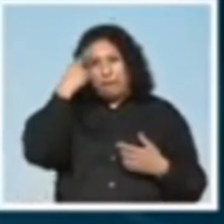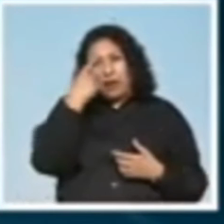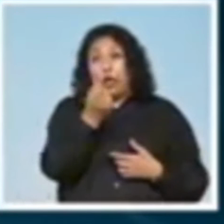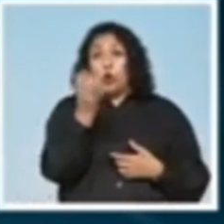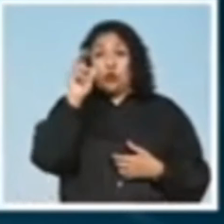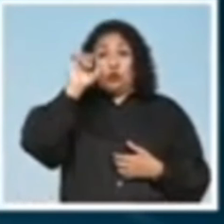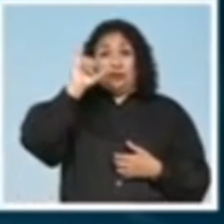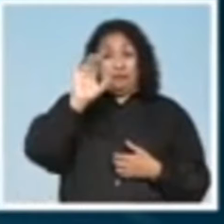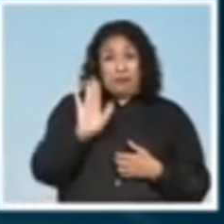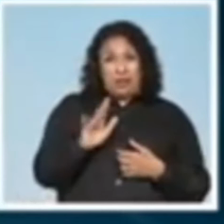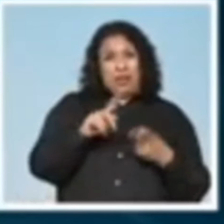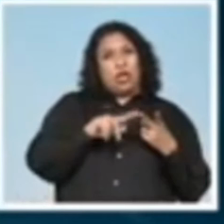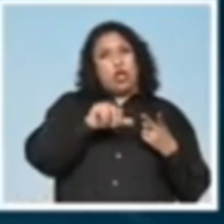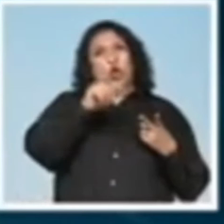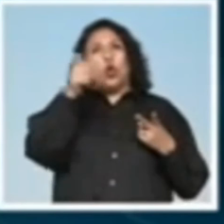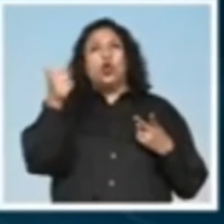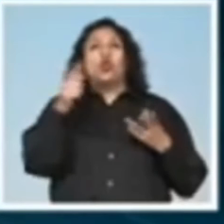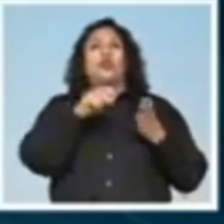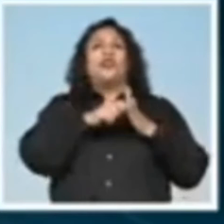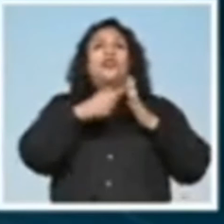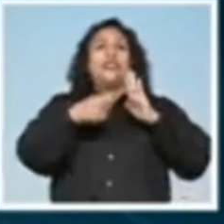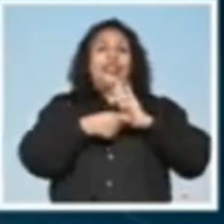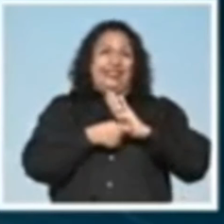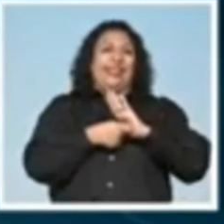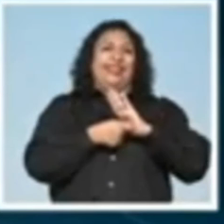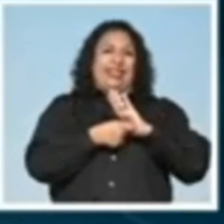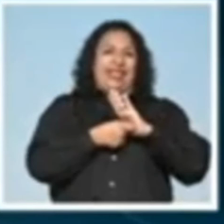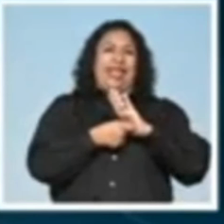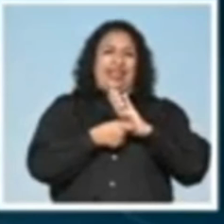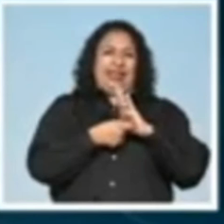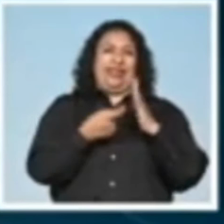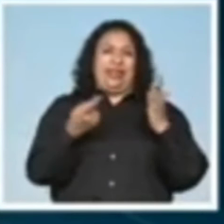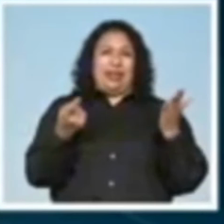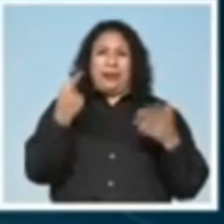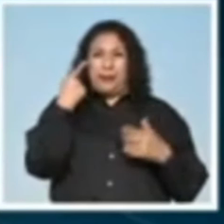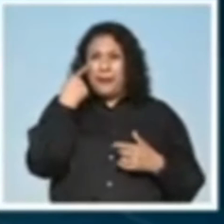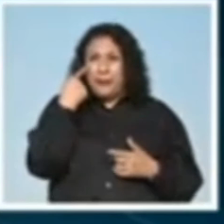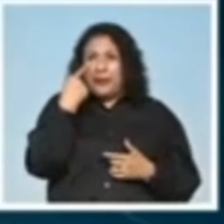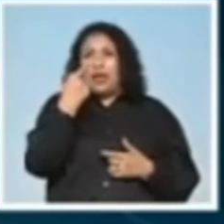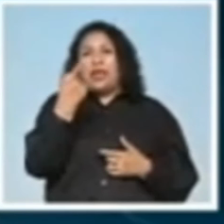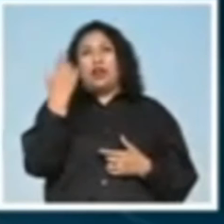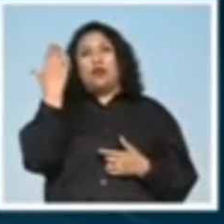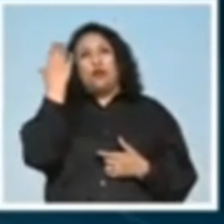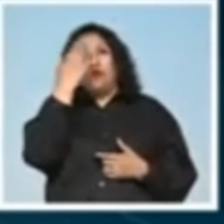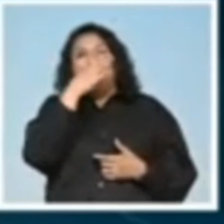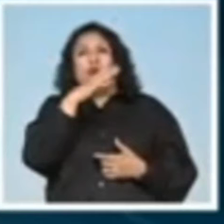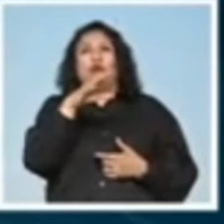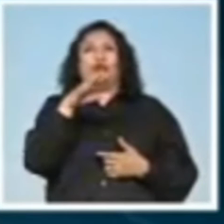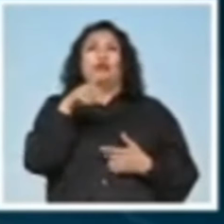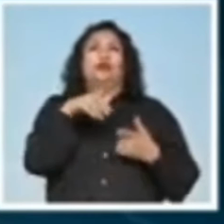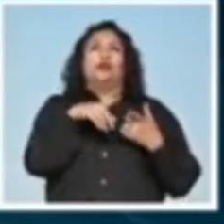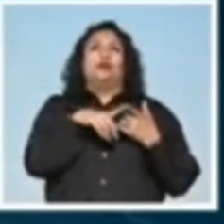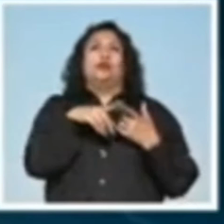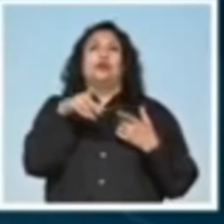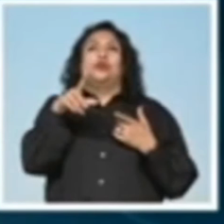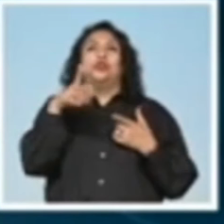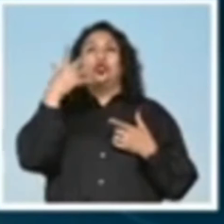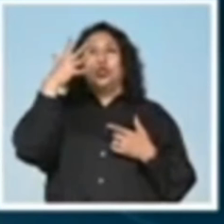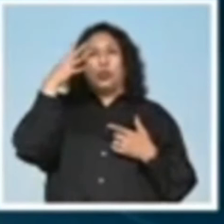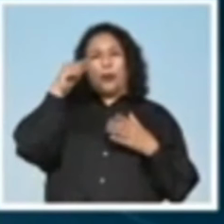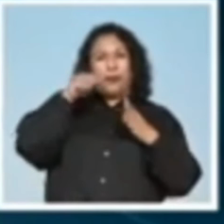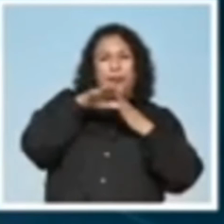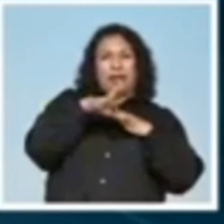la imagen, para otros era la técnica, ¿no? O sea, poder ver las fotografías de Man Ray